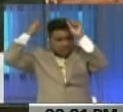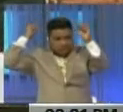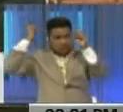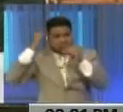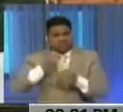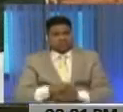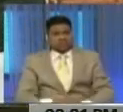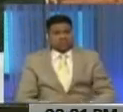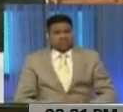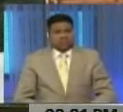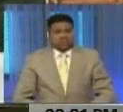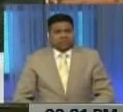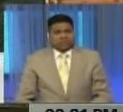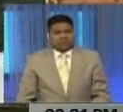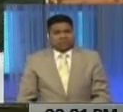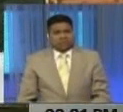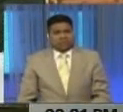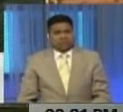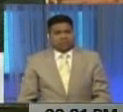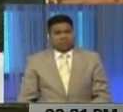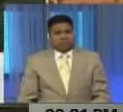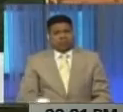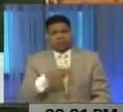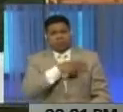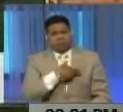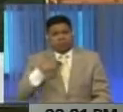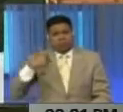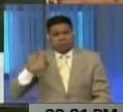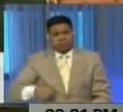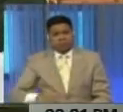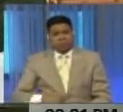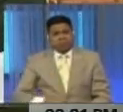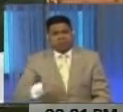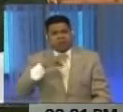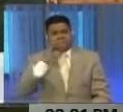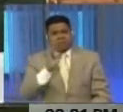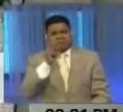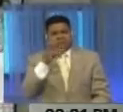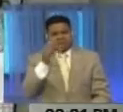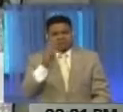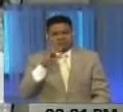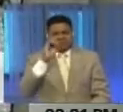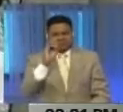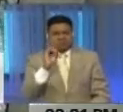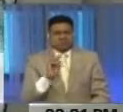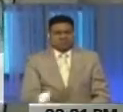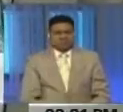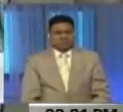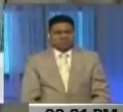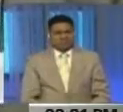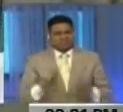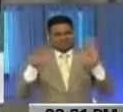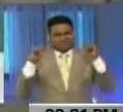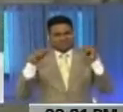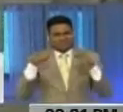mayor, la República Popular China, Chao Bentan. Saludo al presidente Xi Jinping.